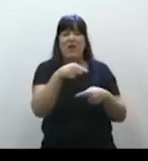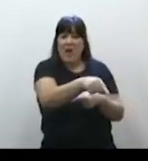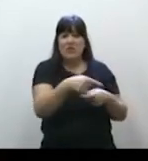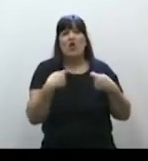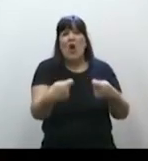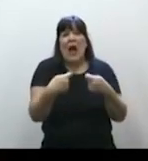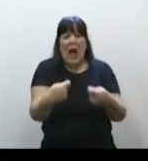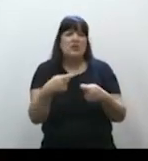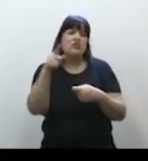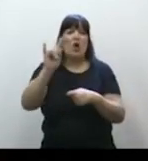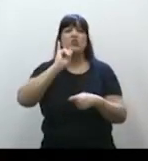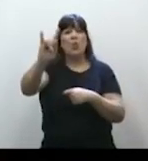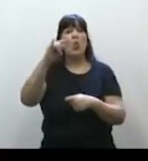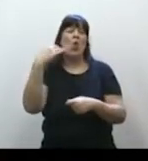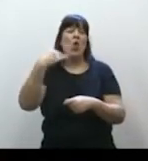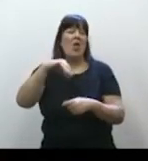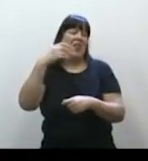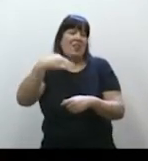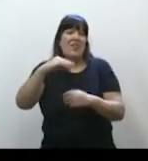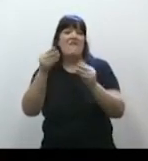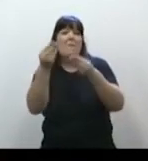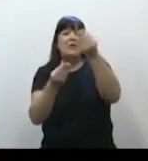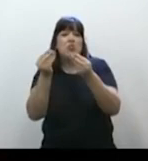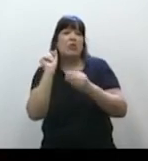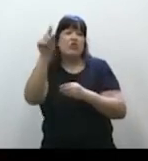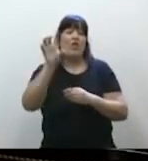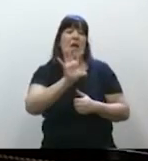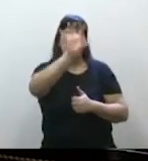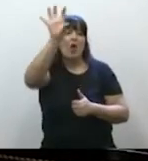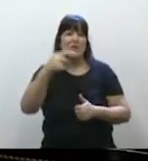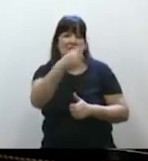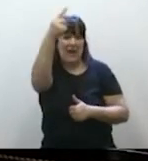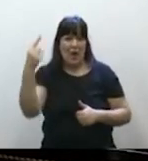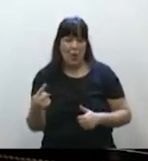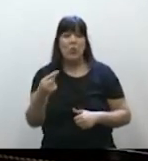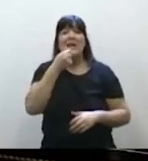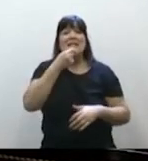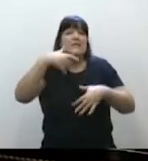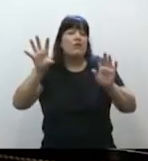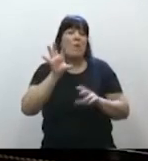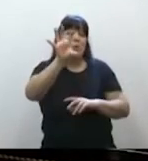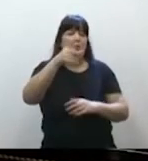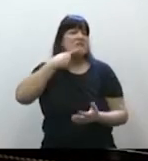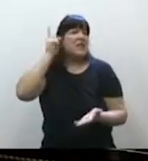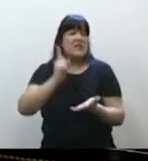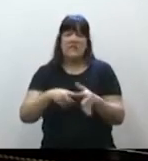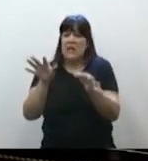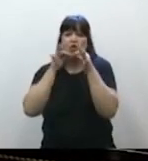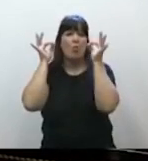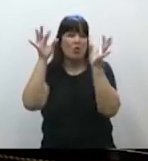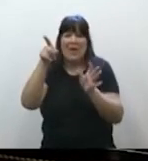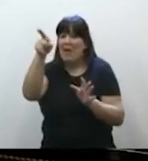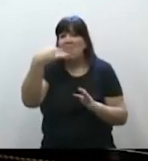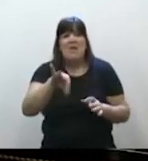las provincias. Y en todo caso, si una provincia va a decidir la gratuidad, que decida esa provincia y la que